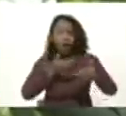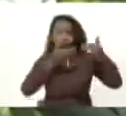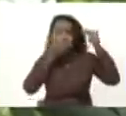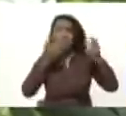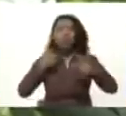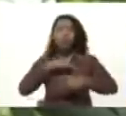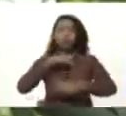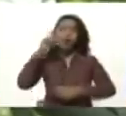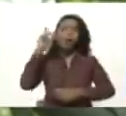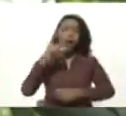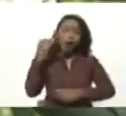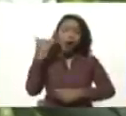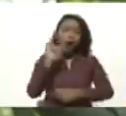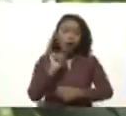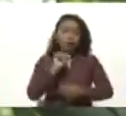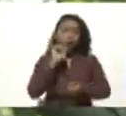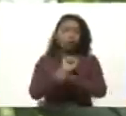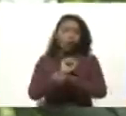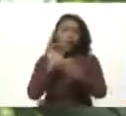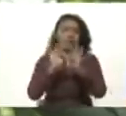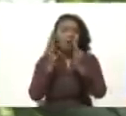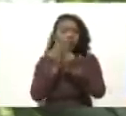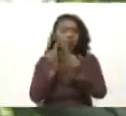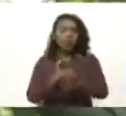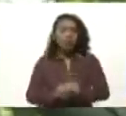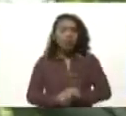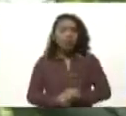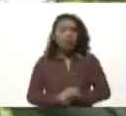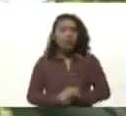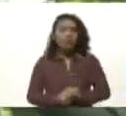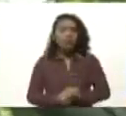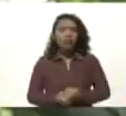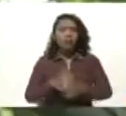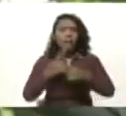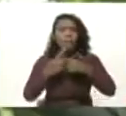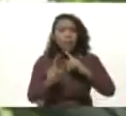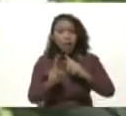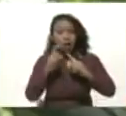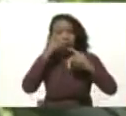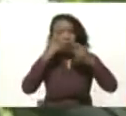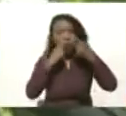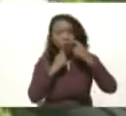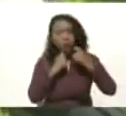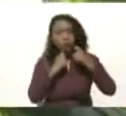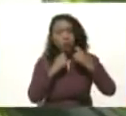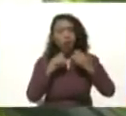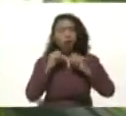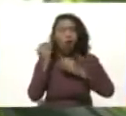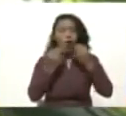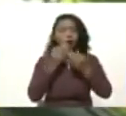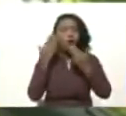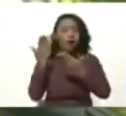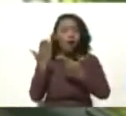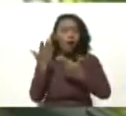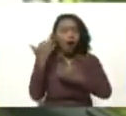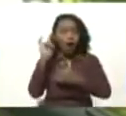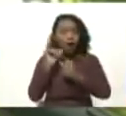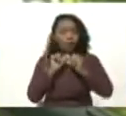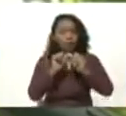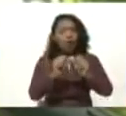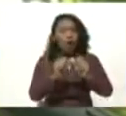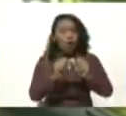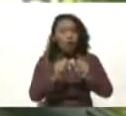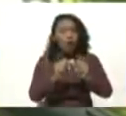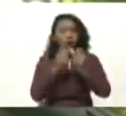nosotros también lo estamos como familia. Pero como él, seguiremos en la